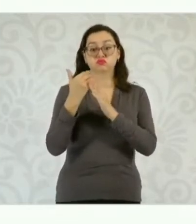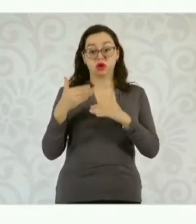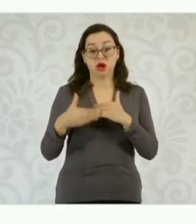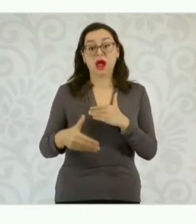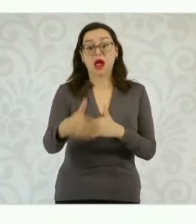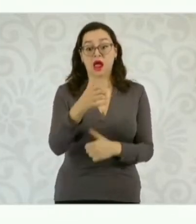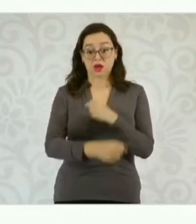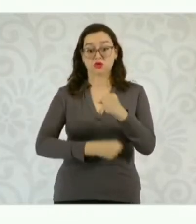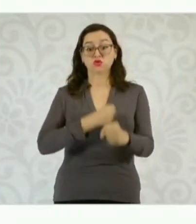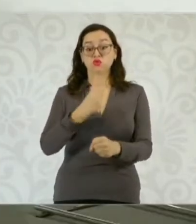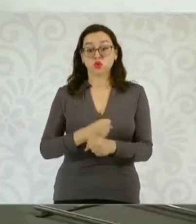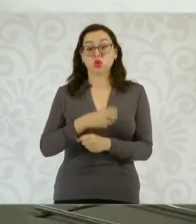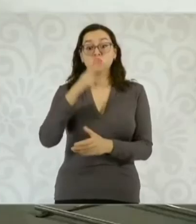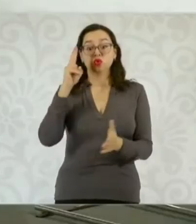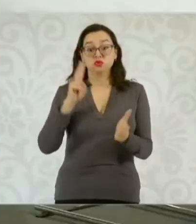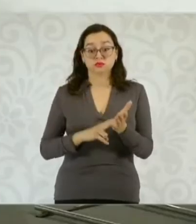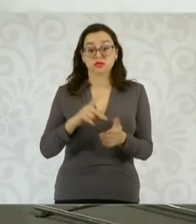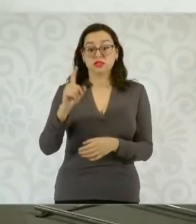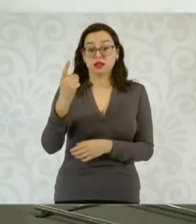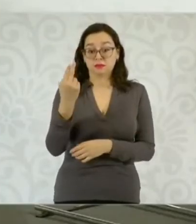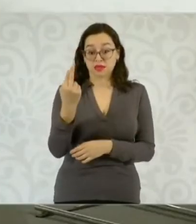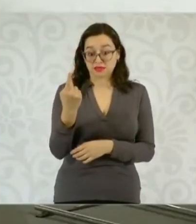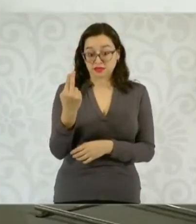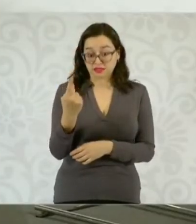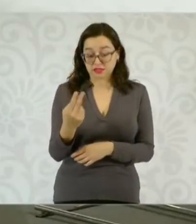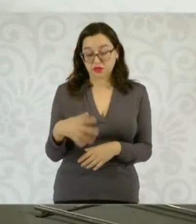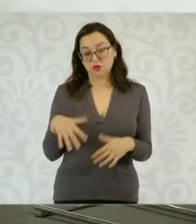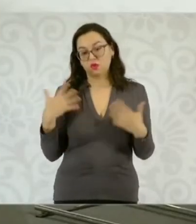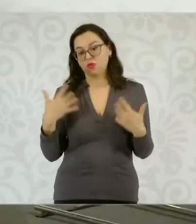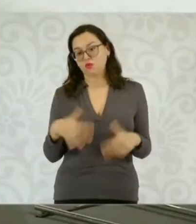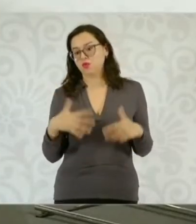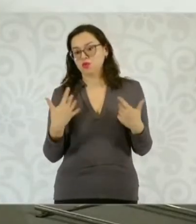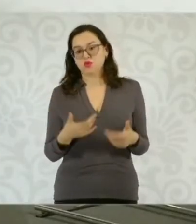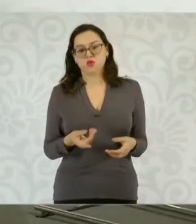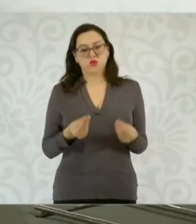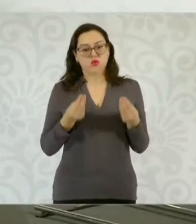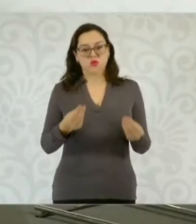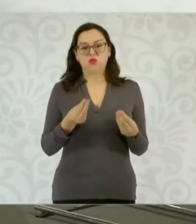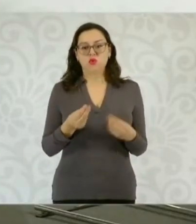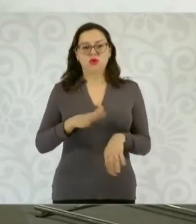sea el año donde históricamente formemos a más residentes en el sector.